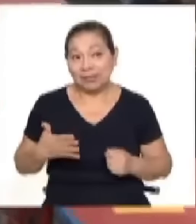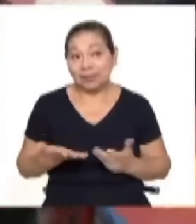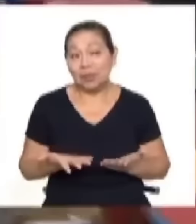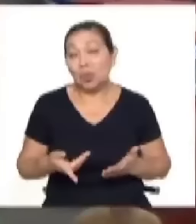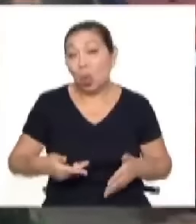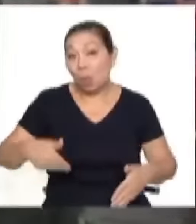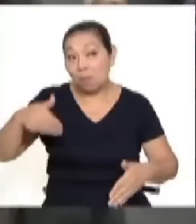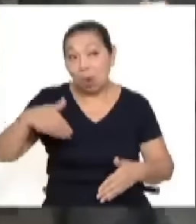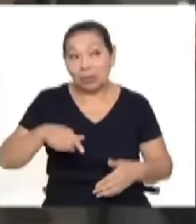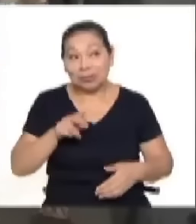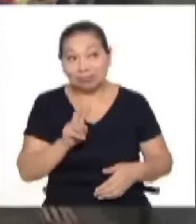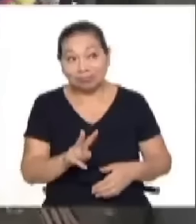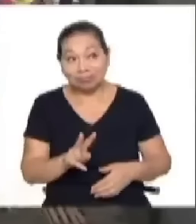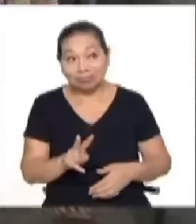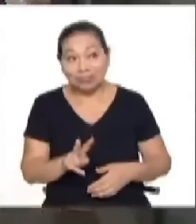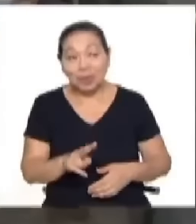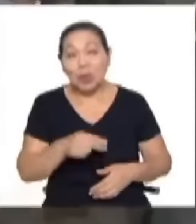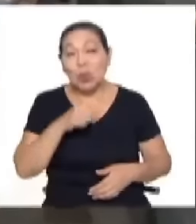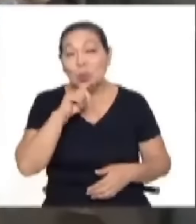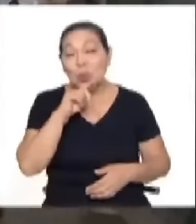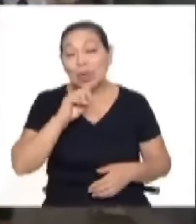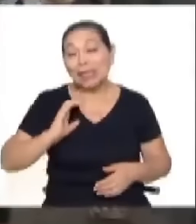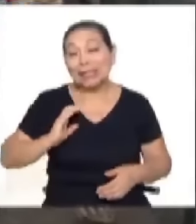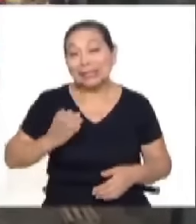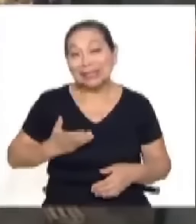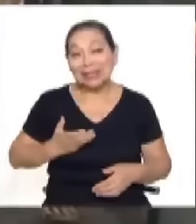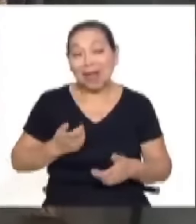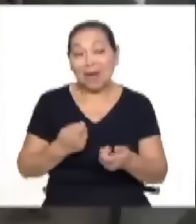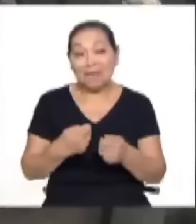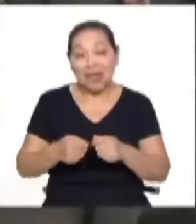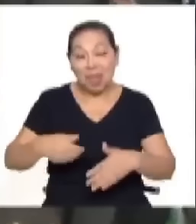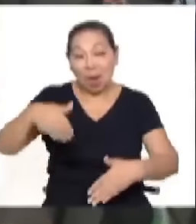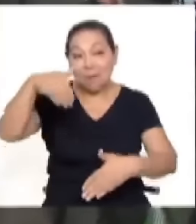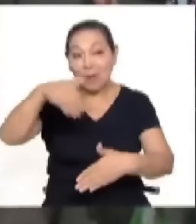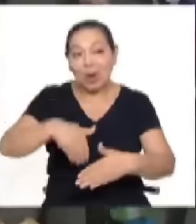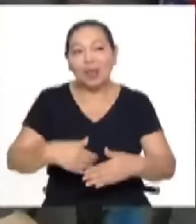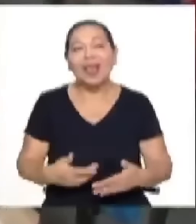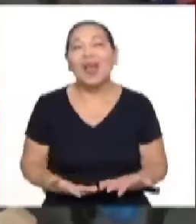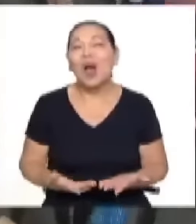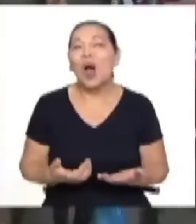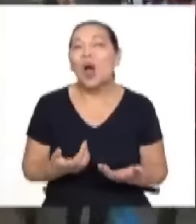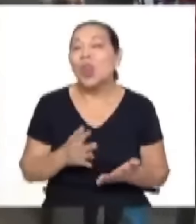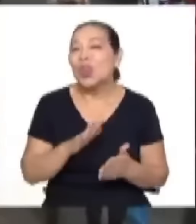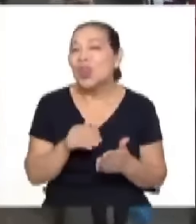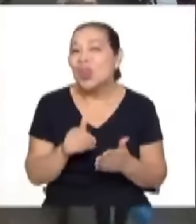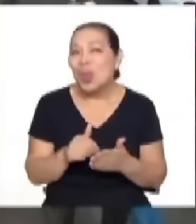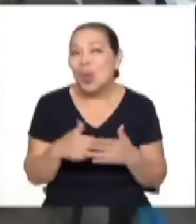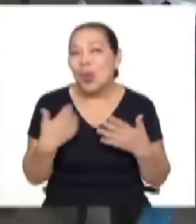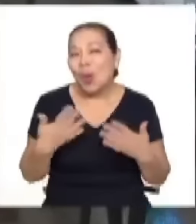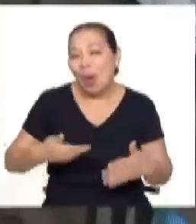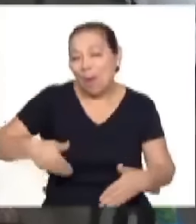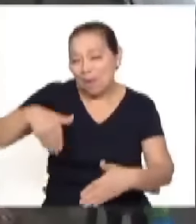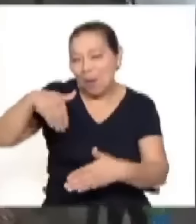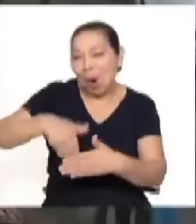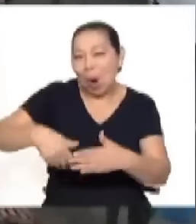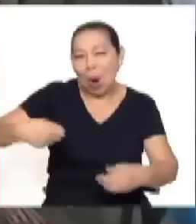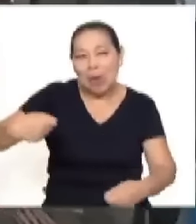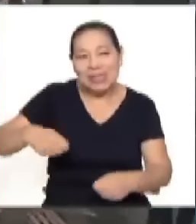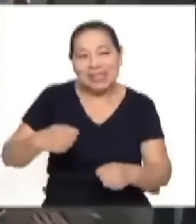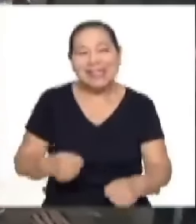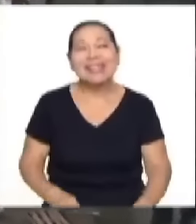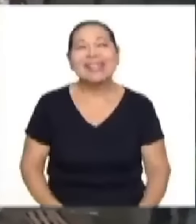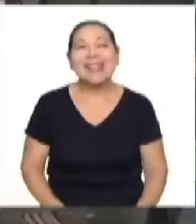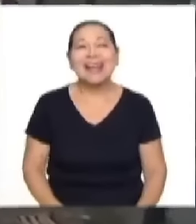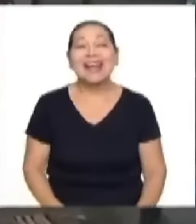su bolsa, acá justo encontramos a una señora que está vendiendo la bolsa. Señora, vemos que todo el mundo está con su bolsita que usted les ha